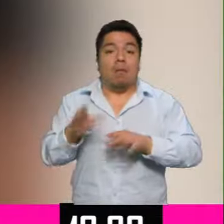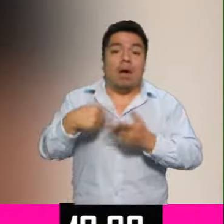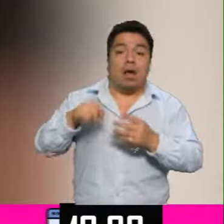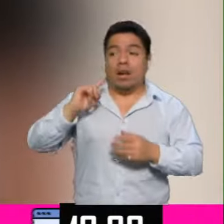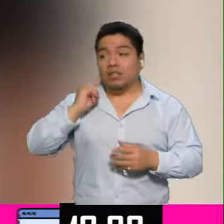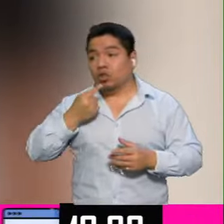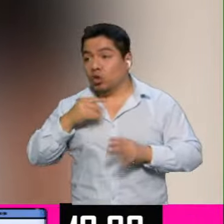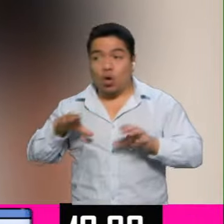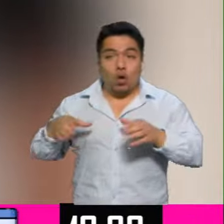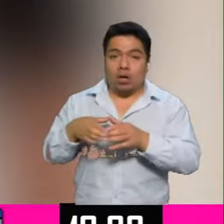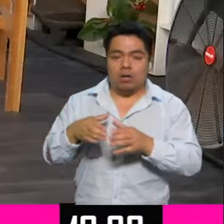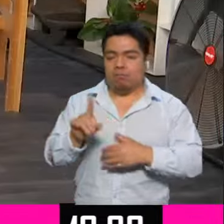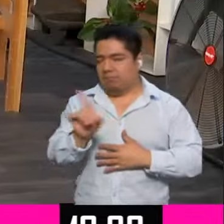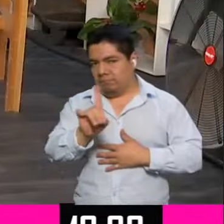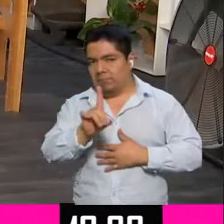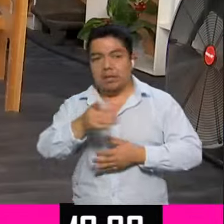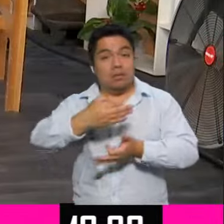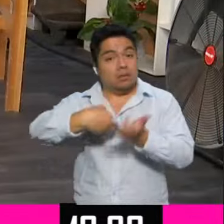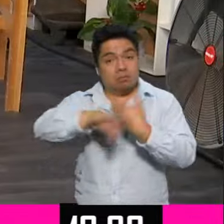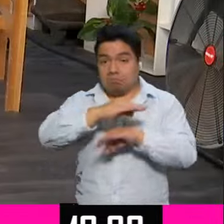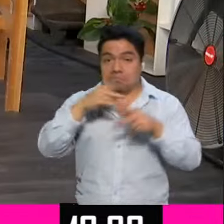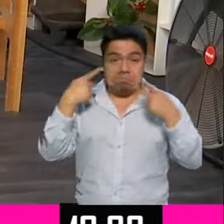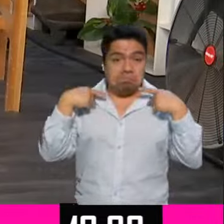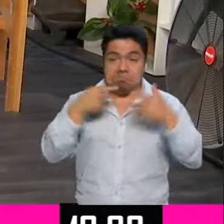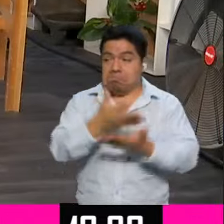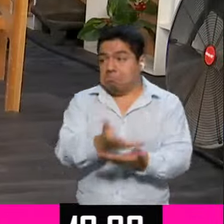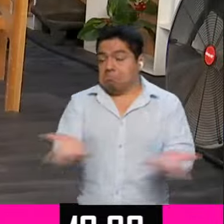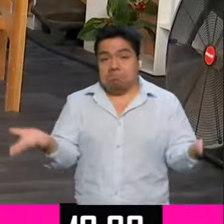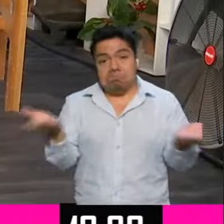personas sordas, sino que es para todo público.